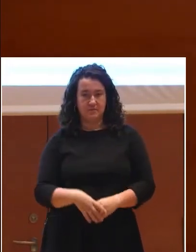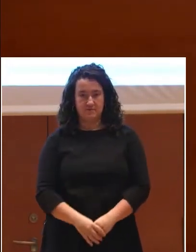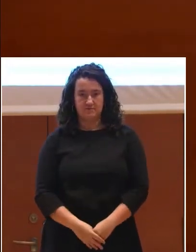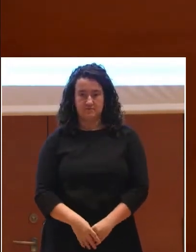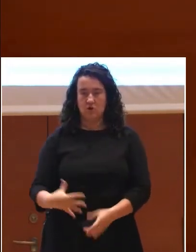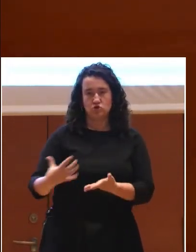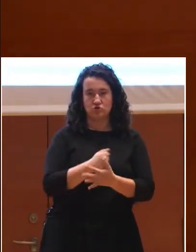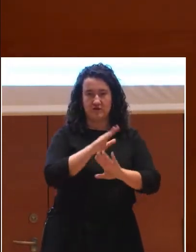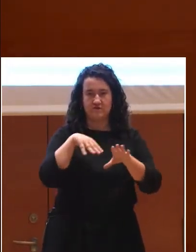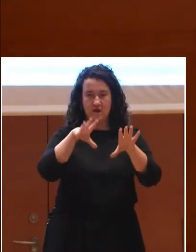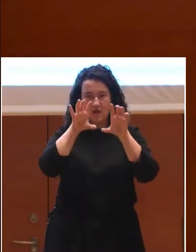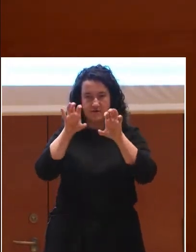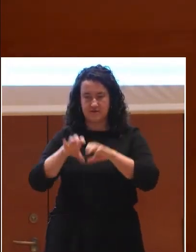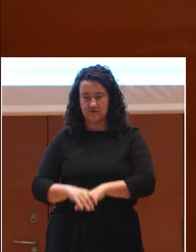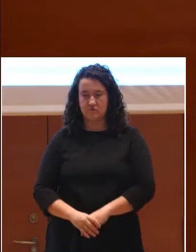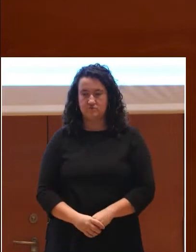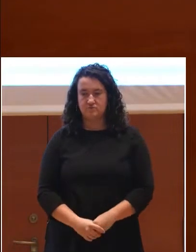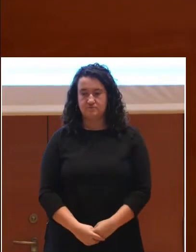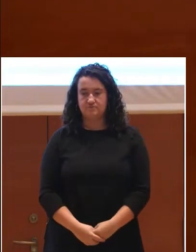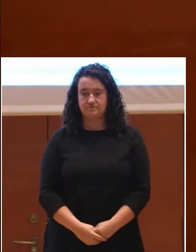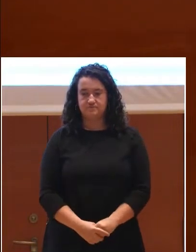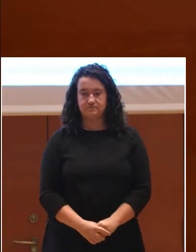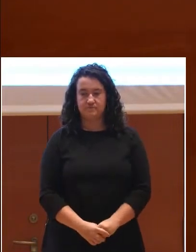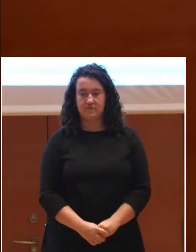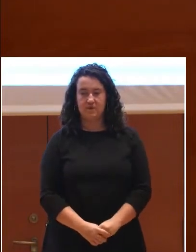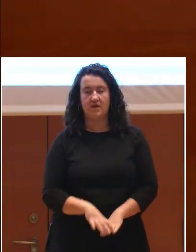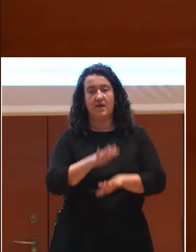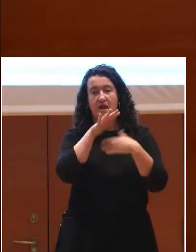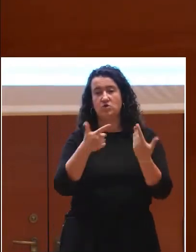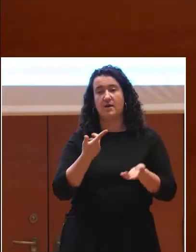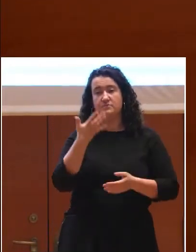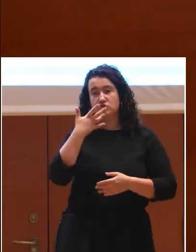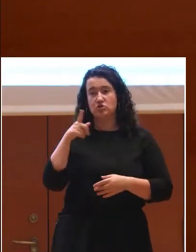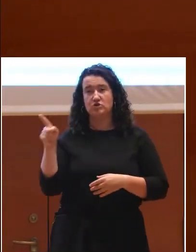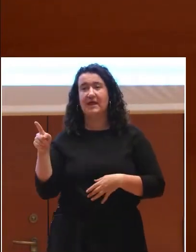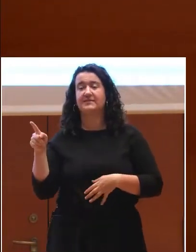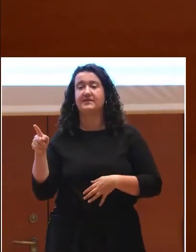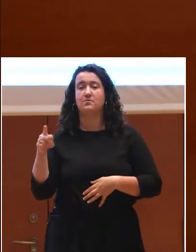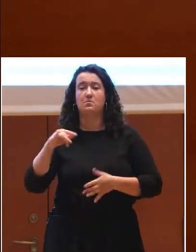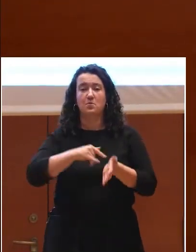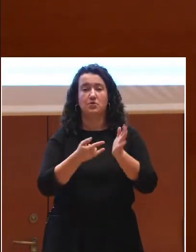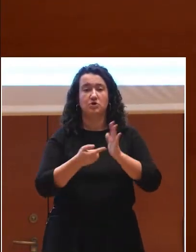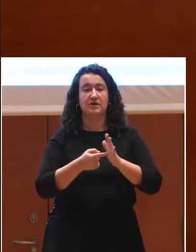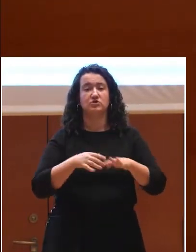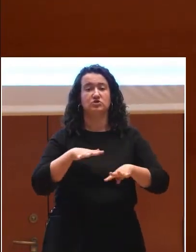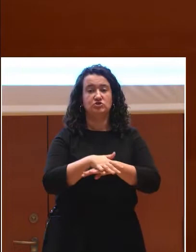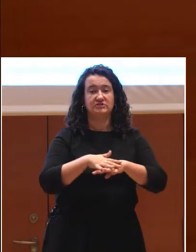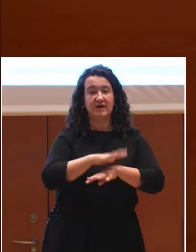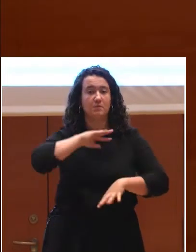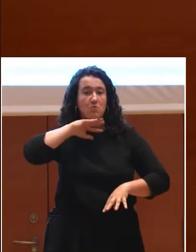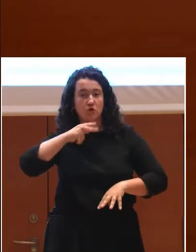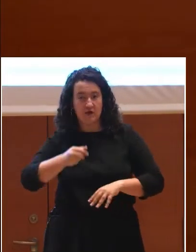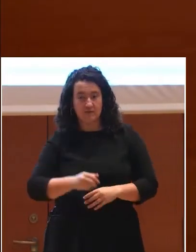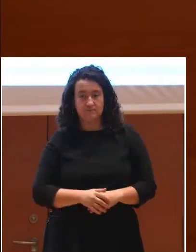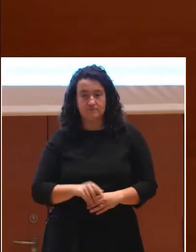caudal de conocimiento y de experiencias de las que todos y todas vamos a seguir nutriéndonos seguidamente vamos a